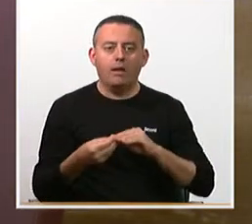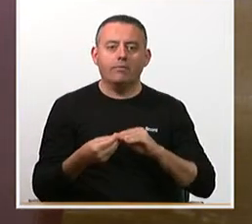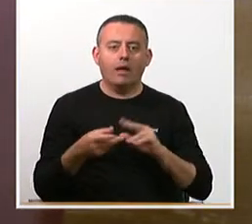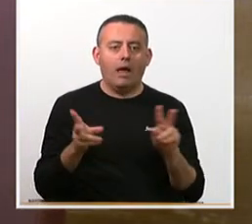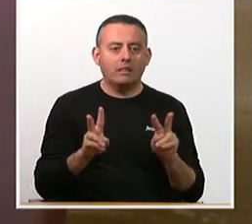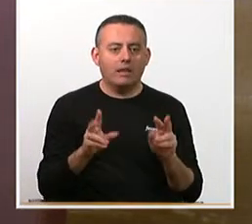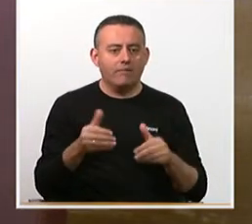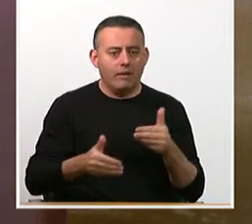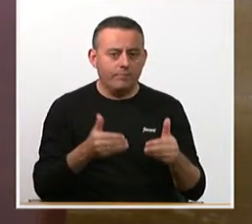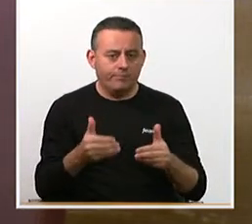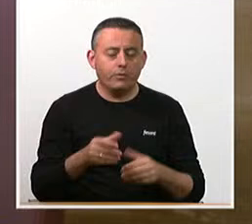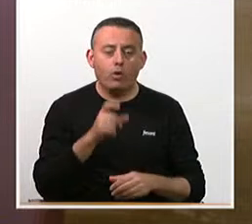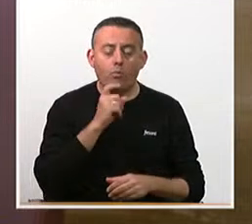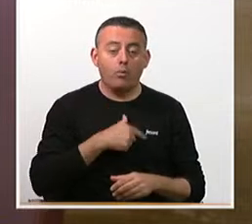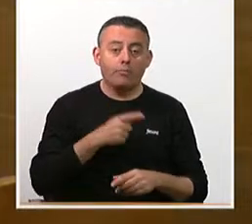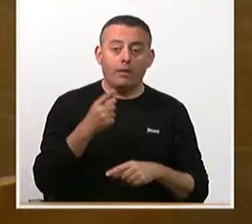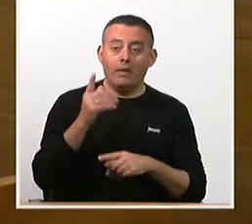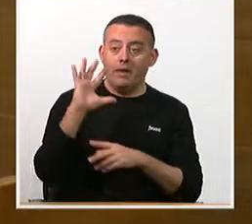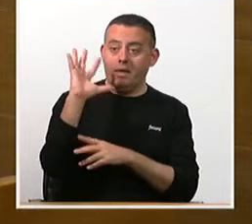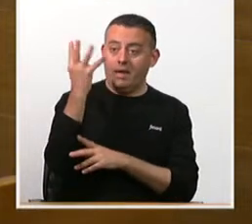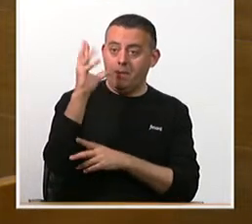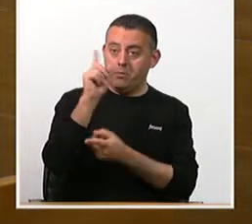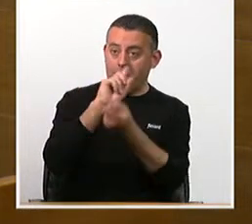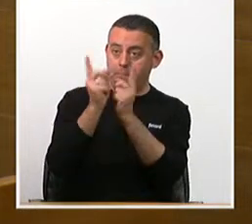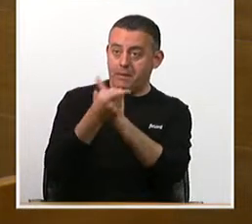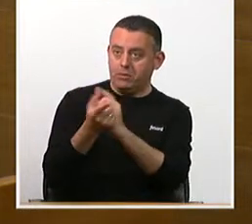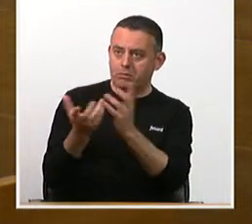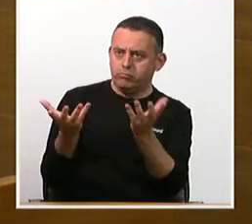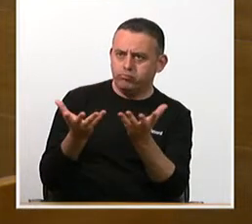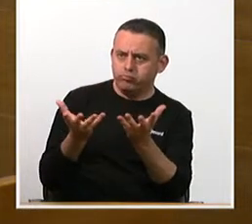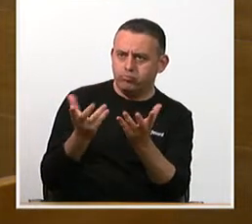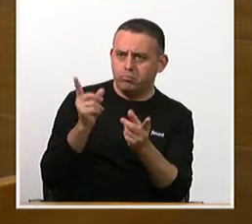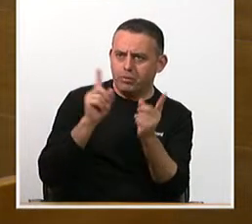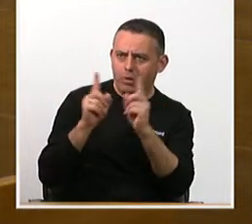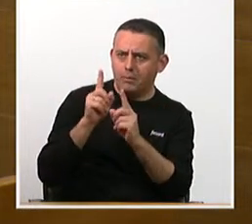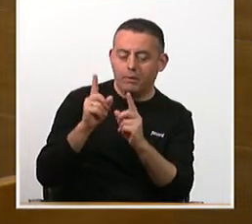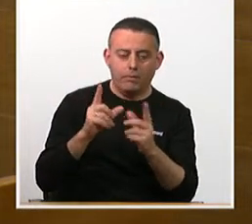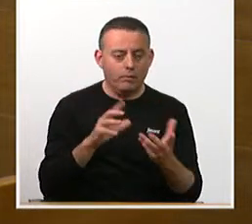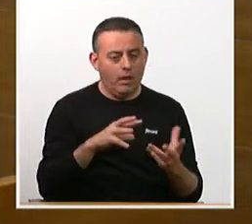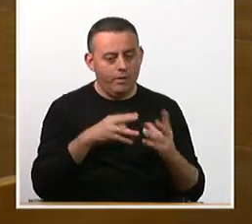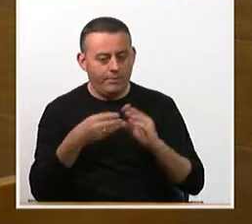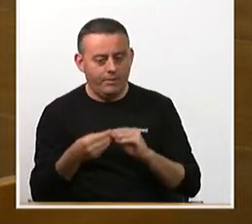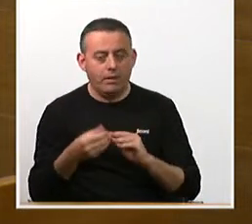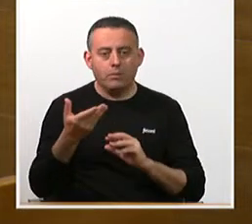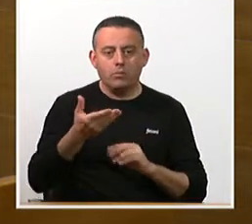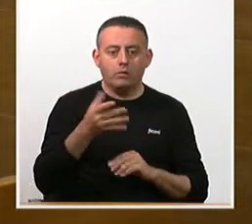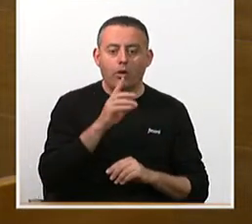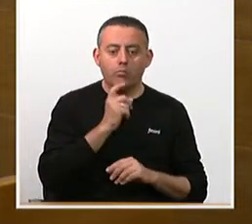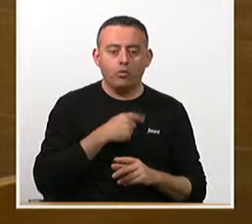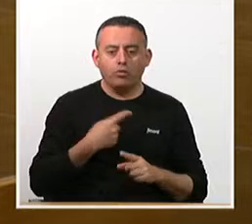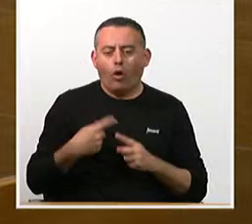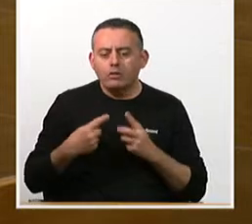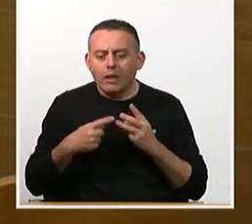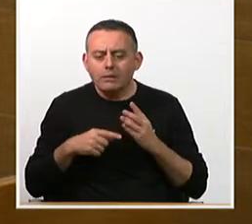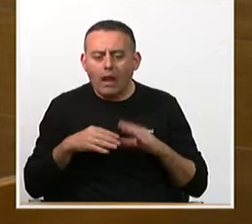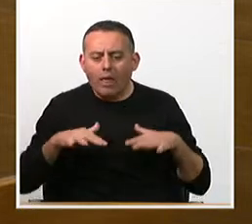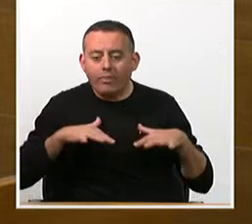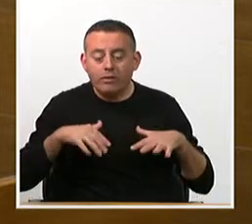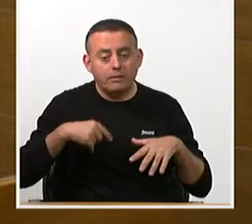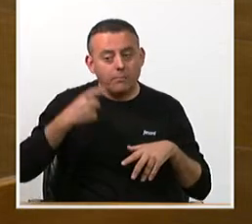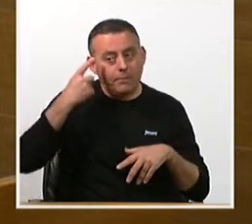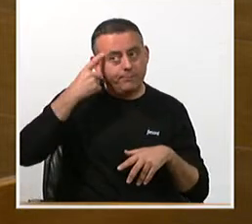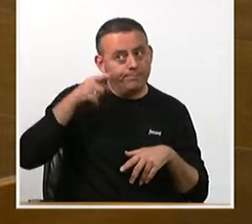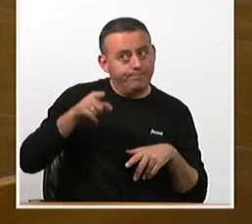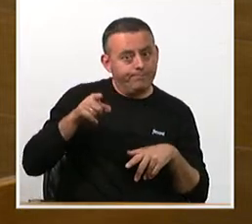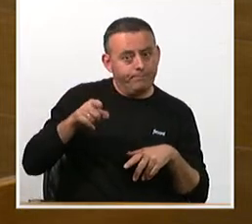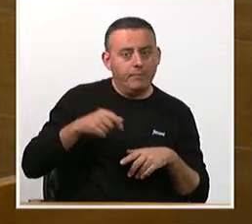nos plantea el cambio climático y que sin lugar a dudas debe estar presente en cada una de nuestras acciones por ello estamos trabajando con el